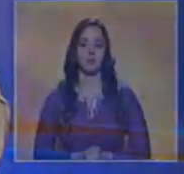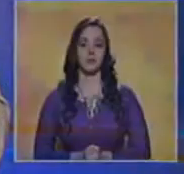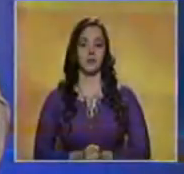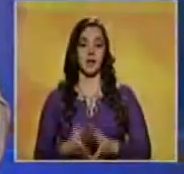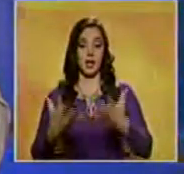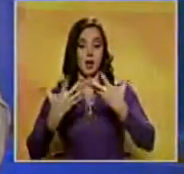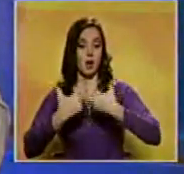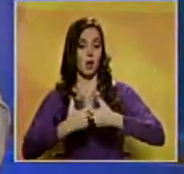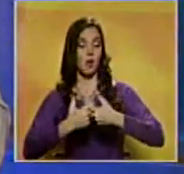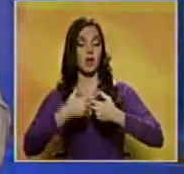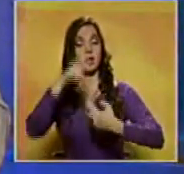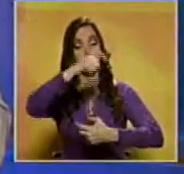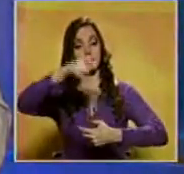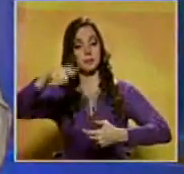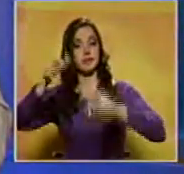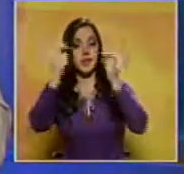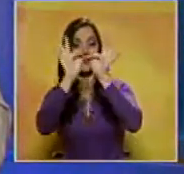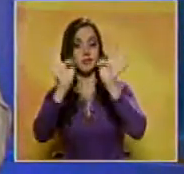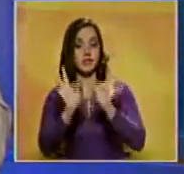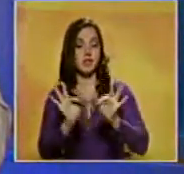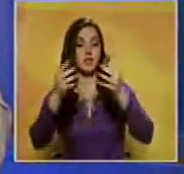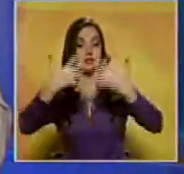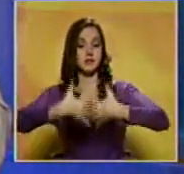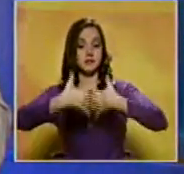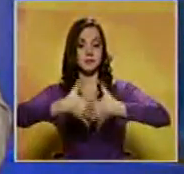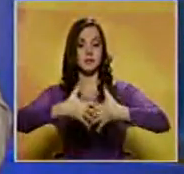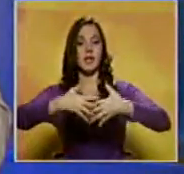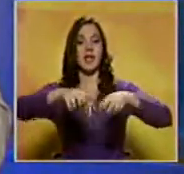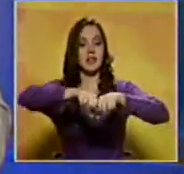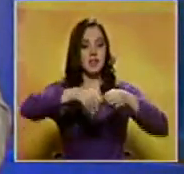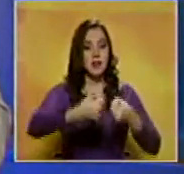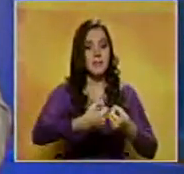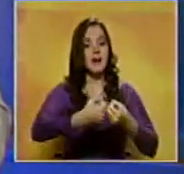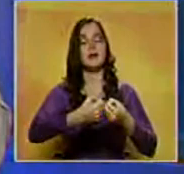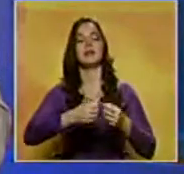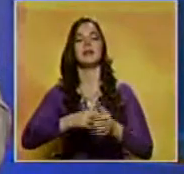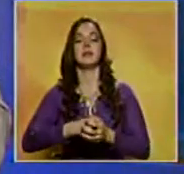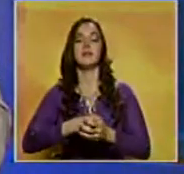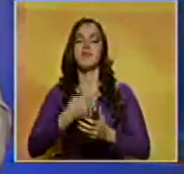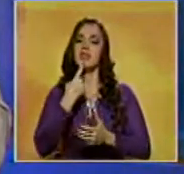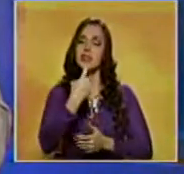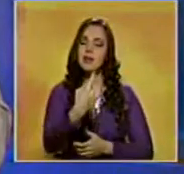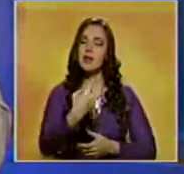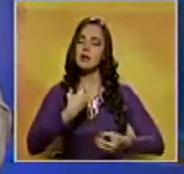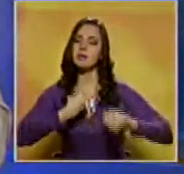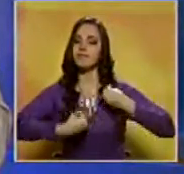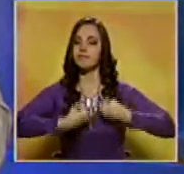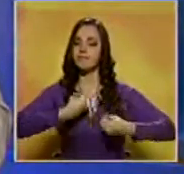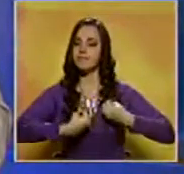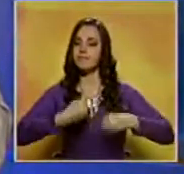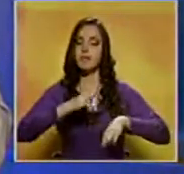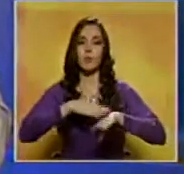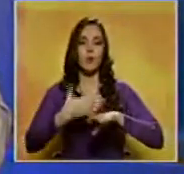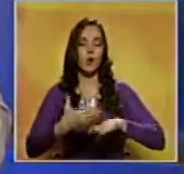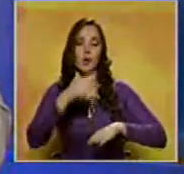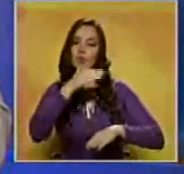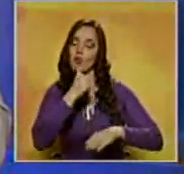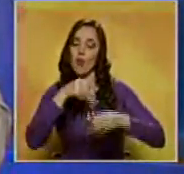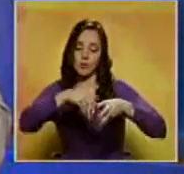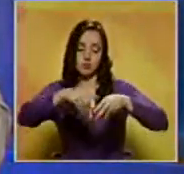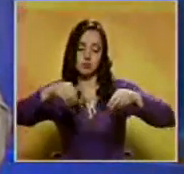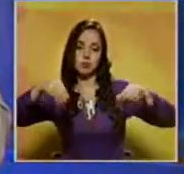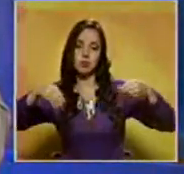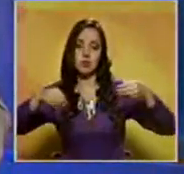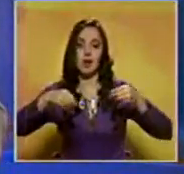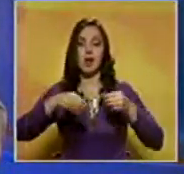Los integrantes de la Federación Venezolana de Industriales de la Panificación y Afines, FEVIPAN, manifestaron su preocupación por el abastecimiento de productos de la